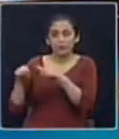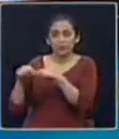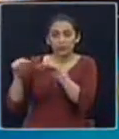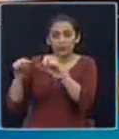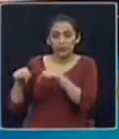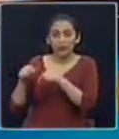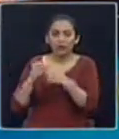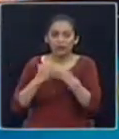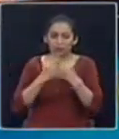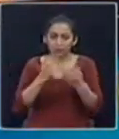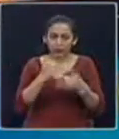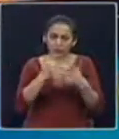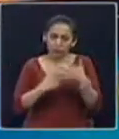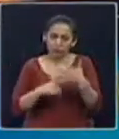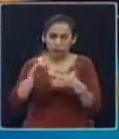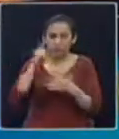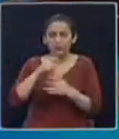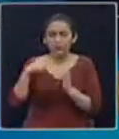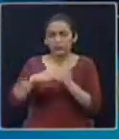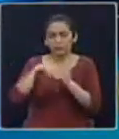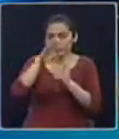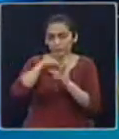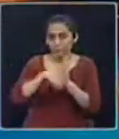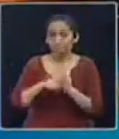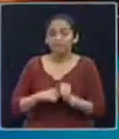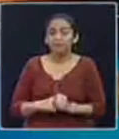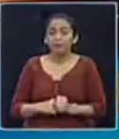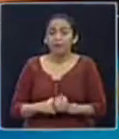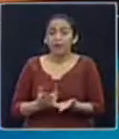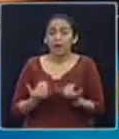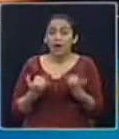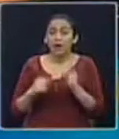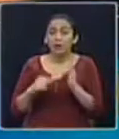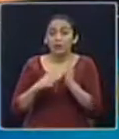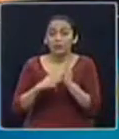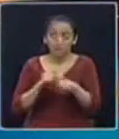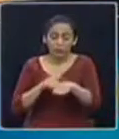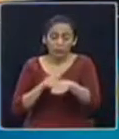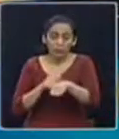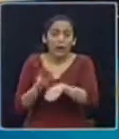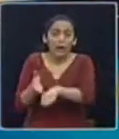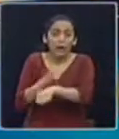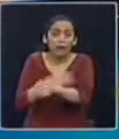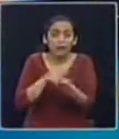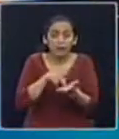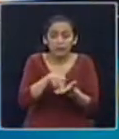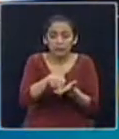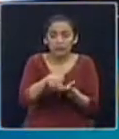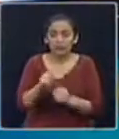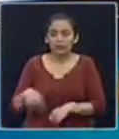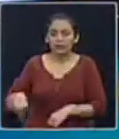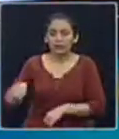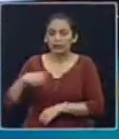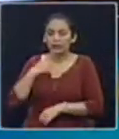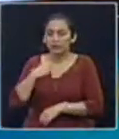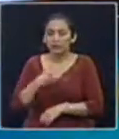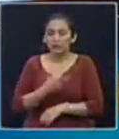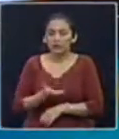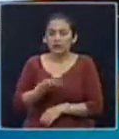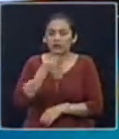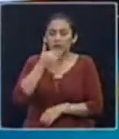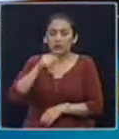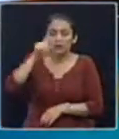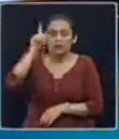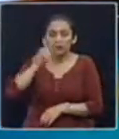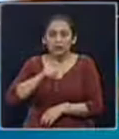Tributario realizado en Guayaquil. Sobre el anticipo del impuesto a la renta, los empresarios plantearon volver al cálculo anterior, es decir,